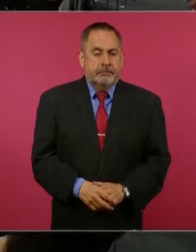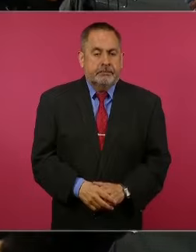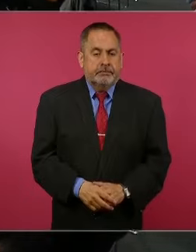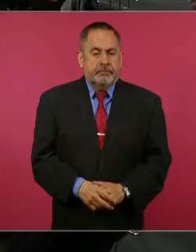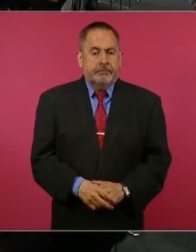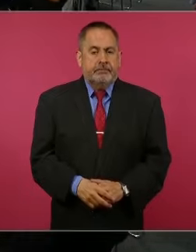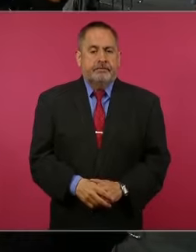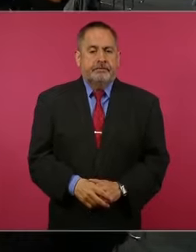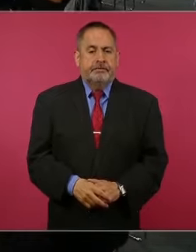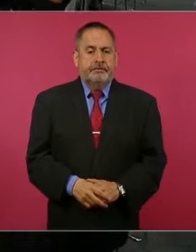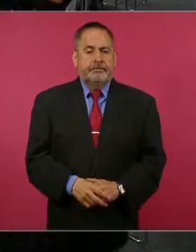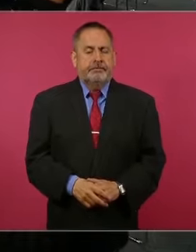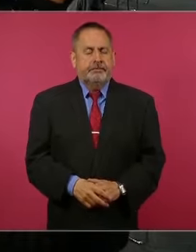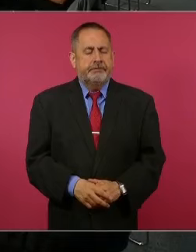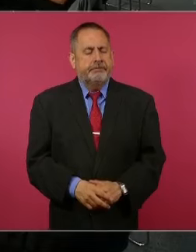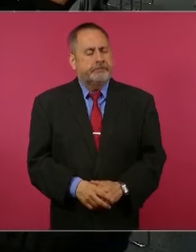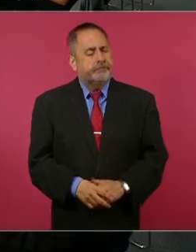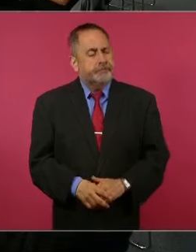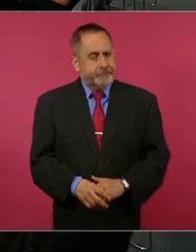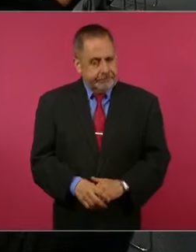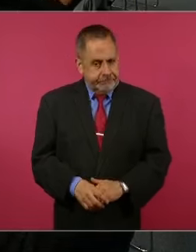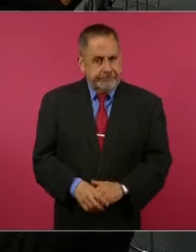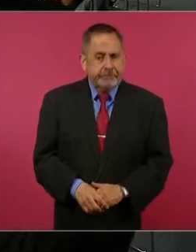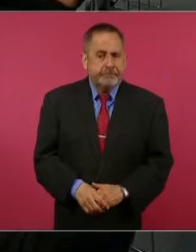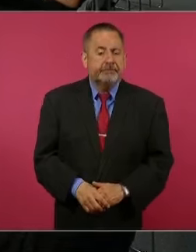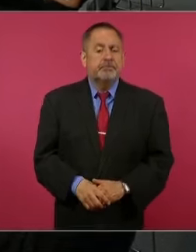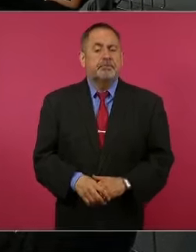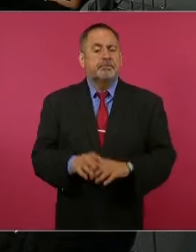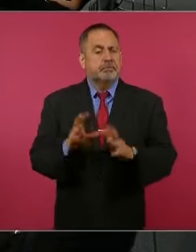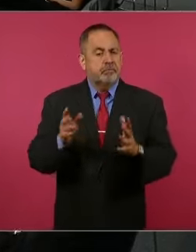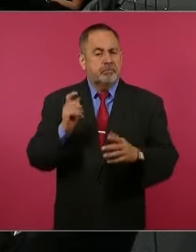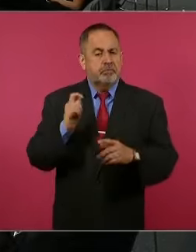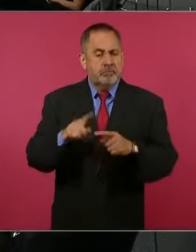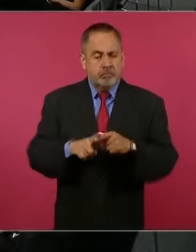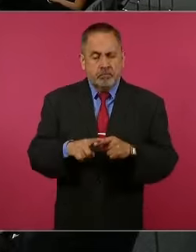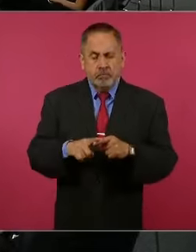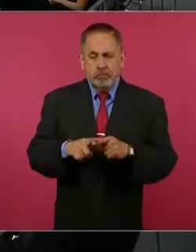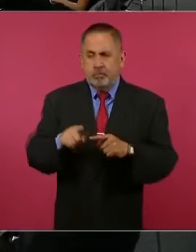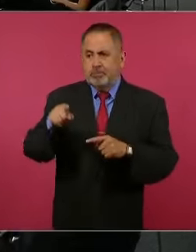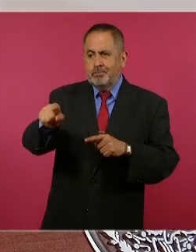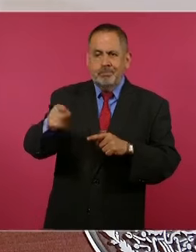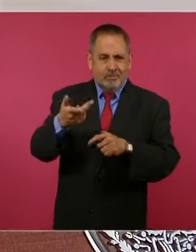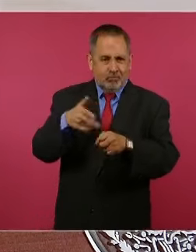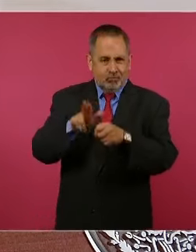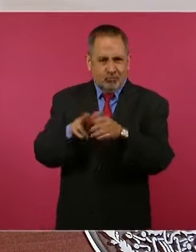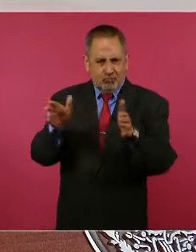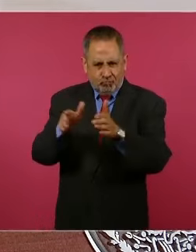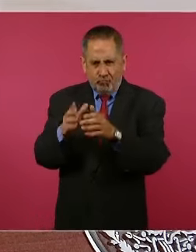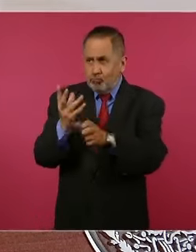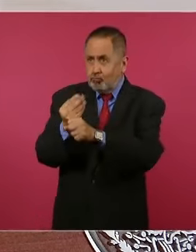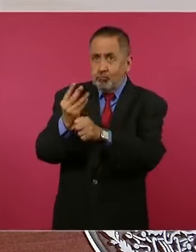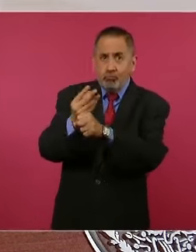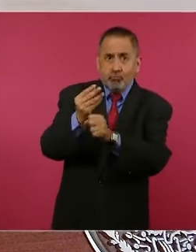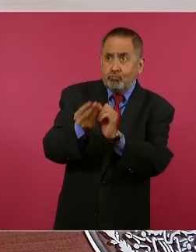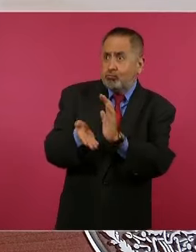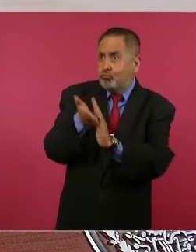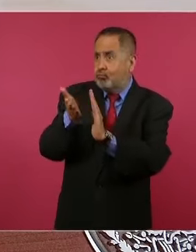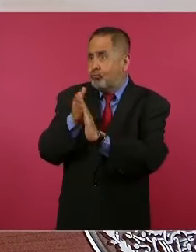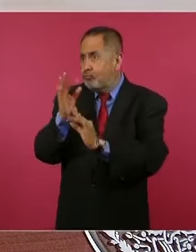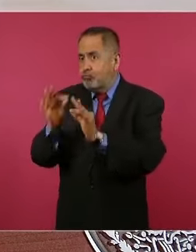Pues en el arreglo de las unidades médicas en terminar